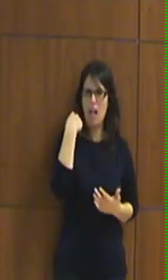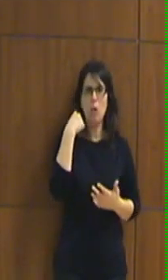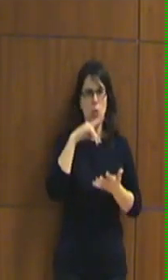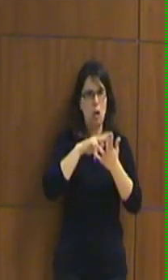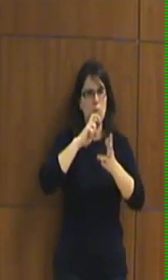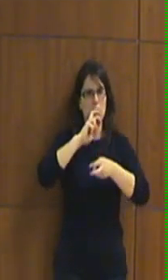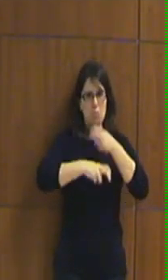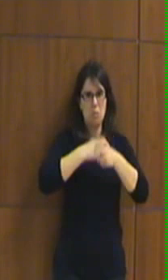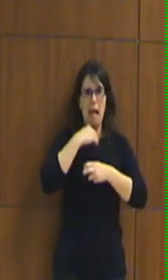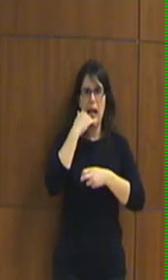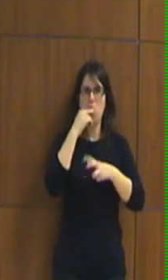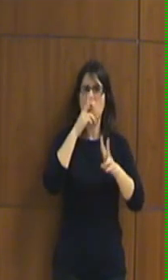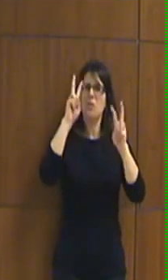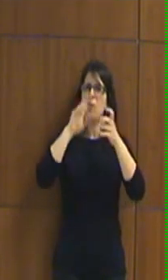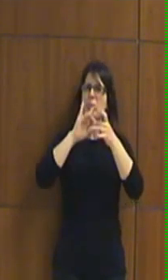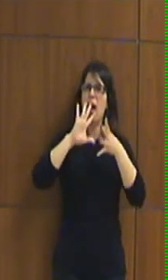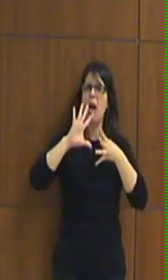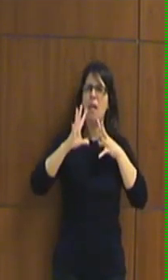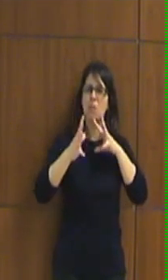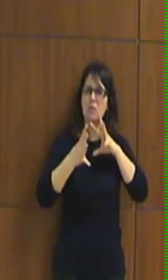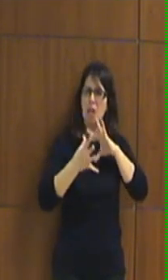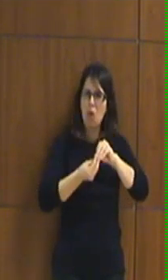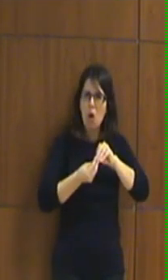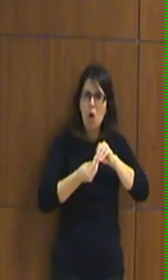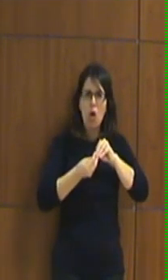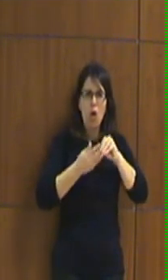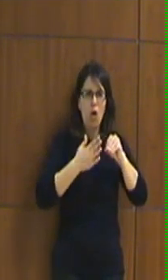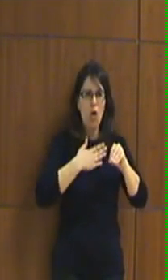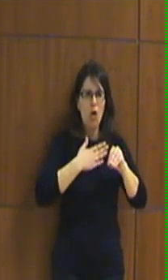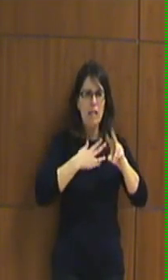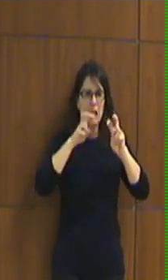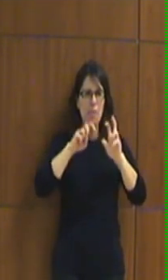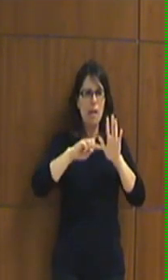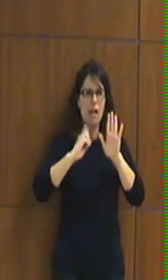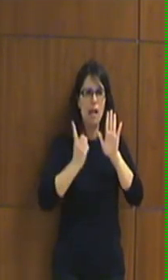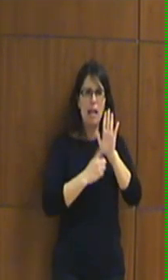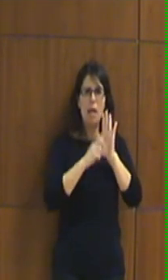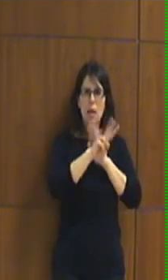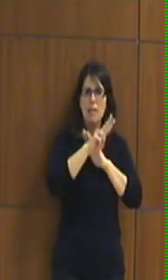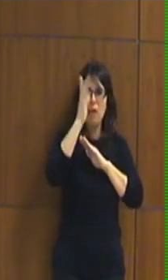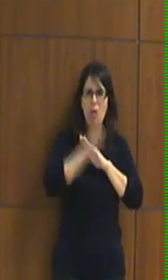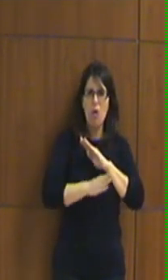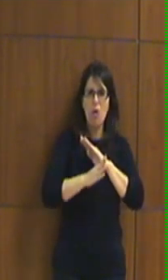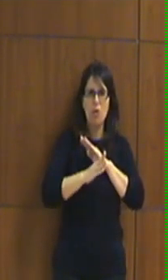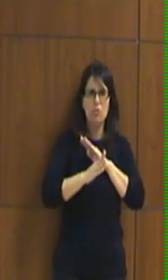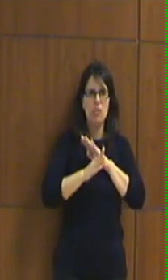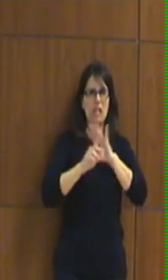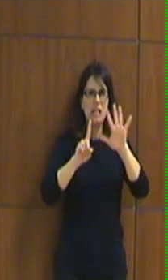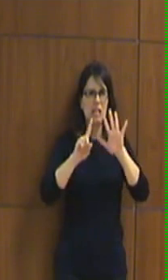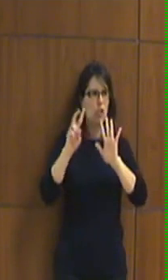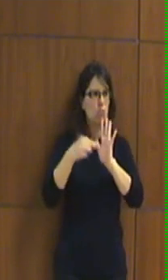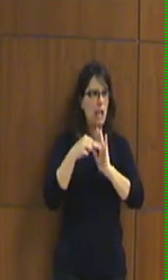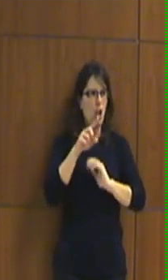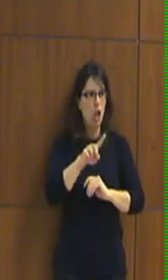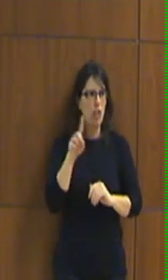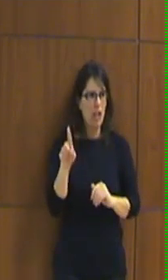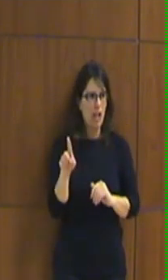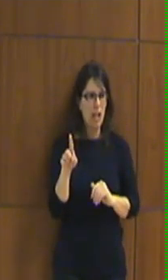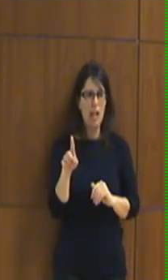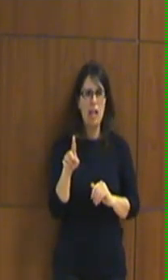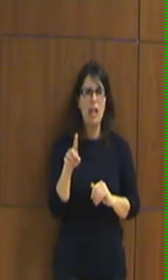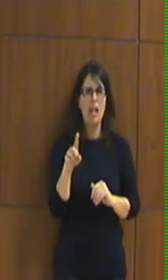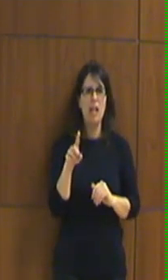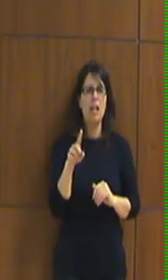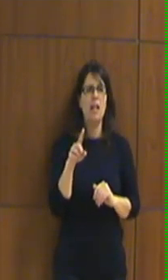legislativos por el tema de la adaptación de la ley 26-2011, ¿no? Por el tema